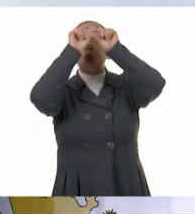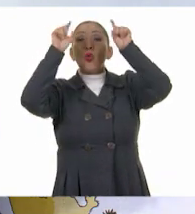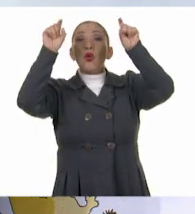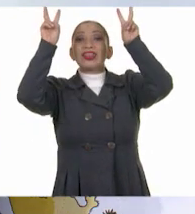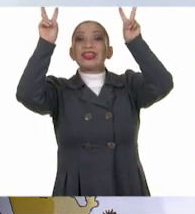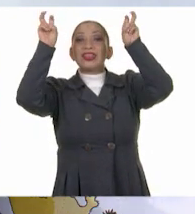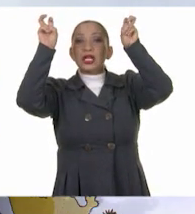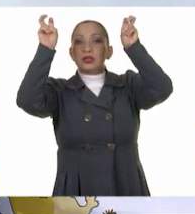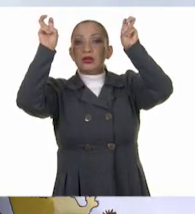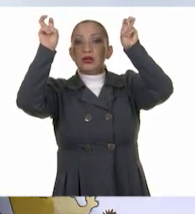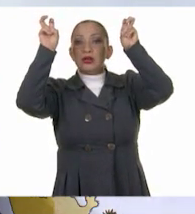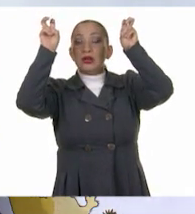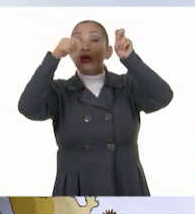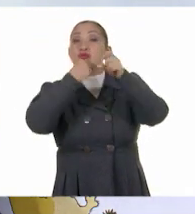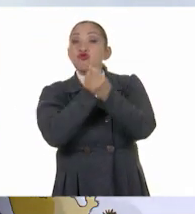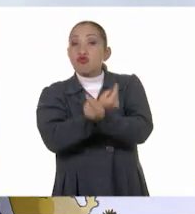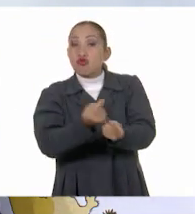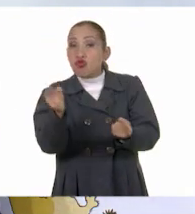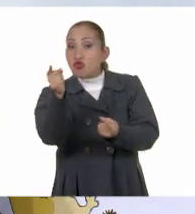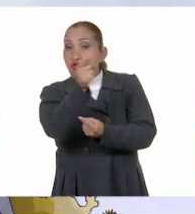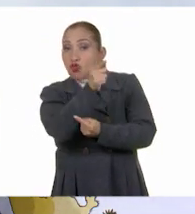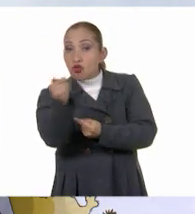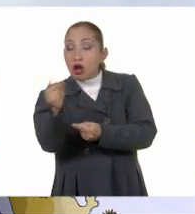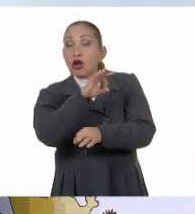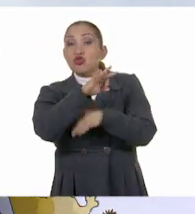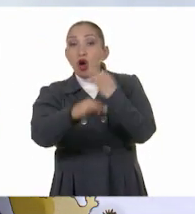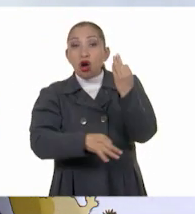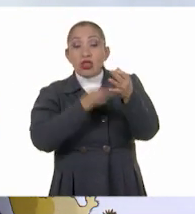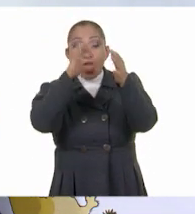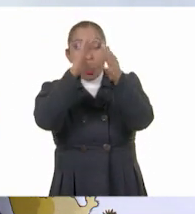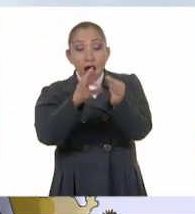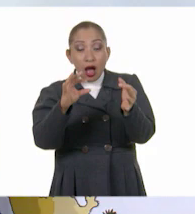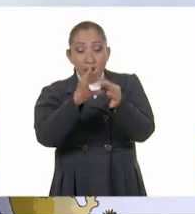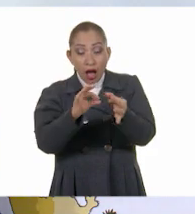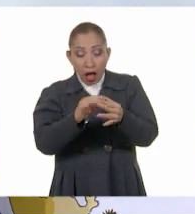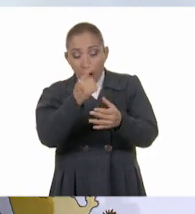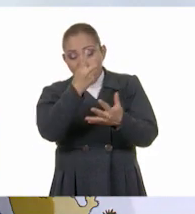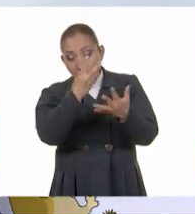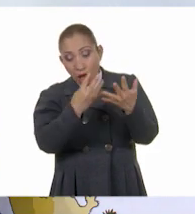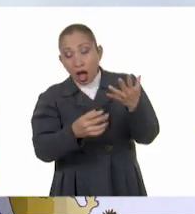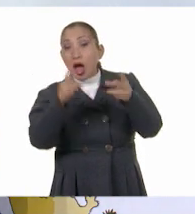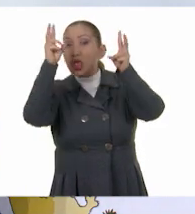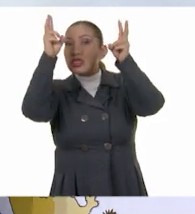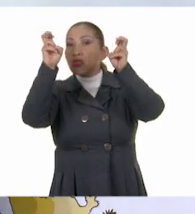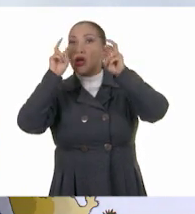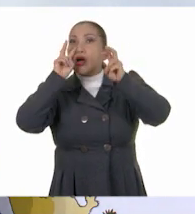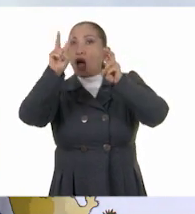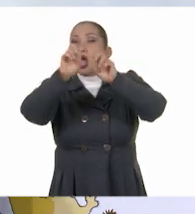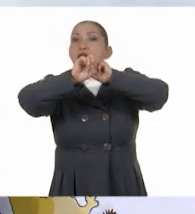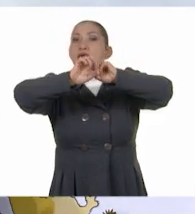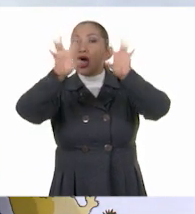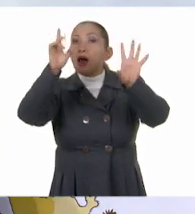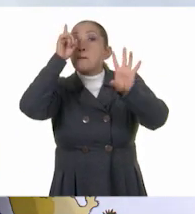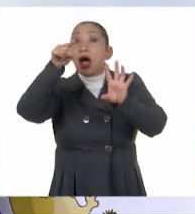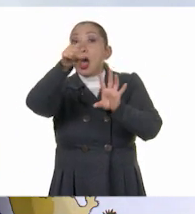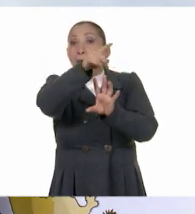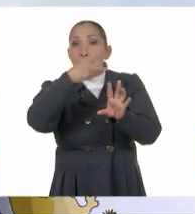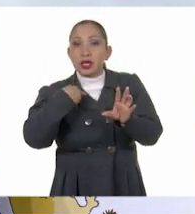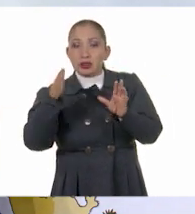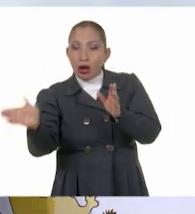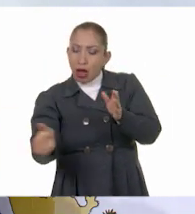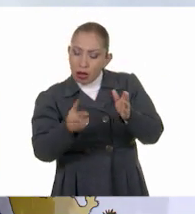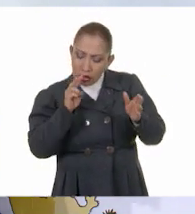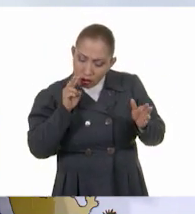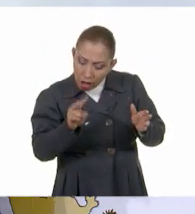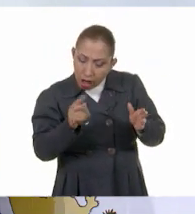de nuestro instructivo? Niñas y niños, todos los instructivos deben tener un título que sea muy claro y concreto para que quien lo vaya a